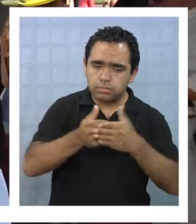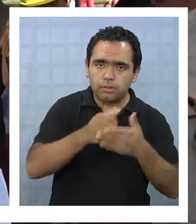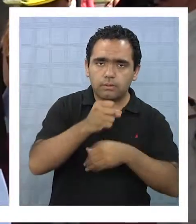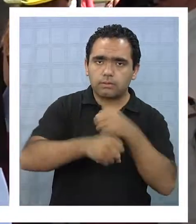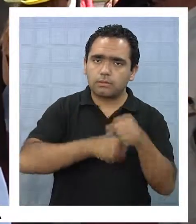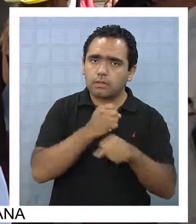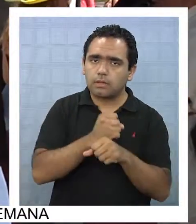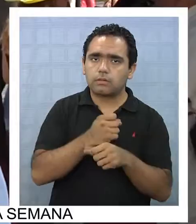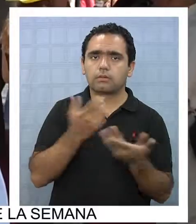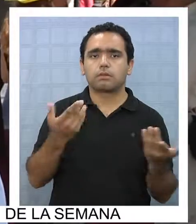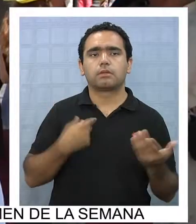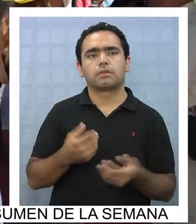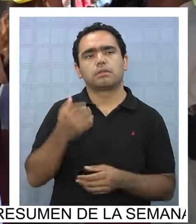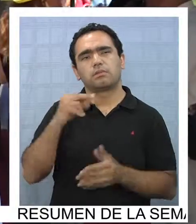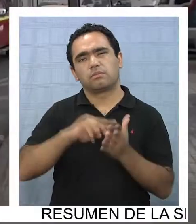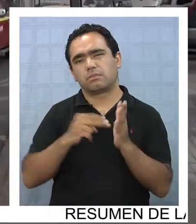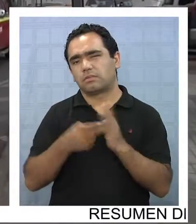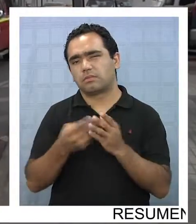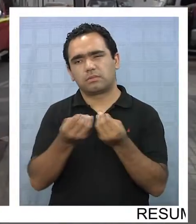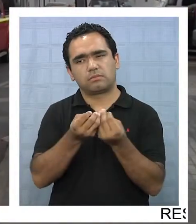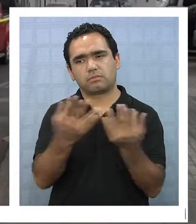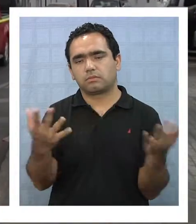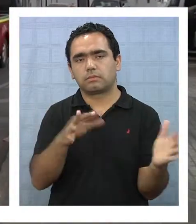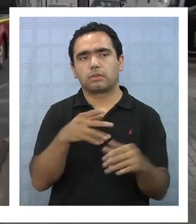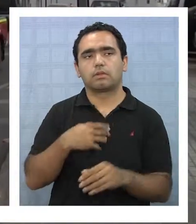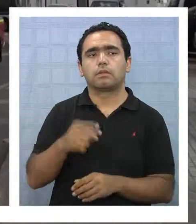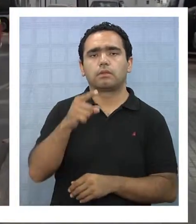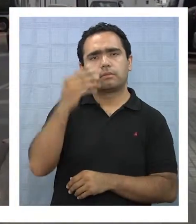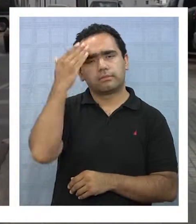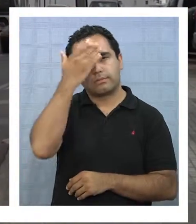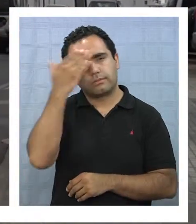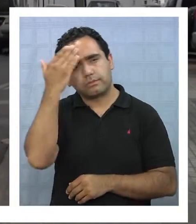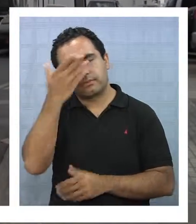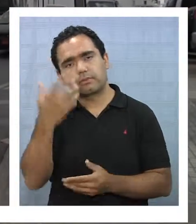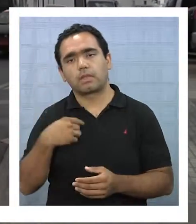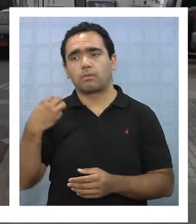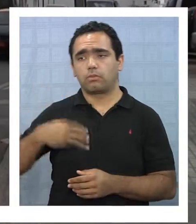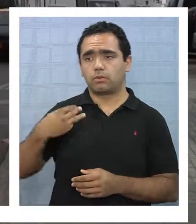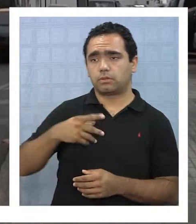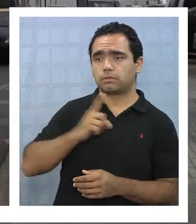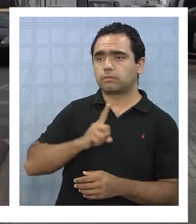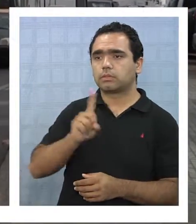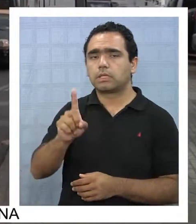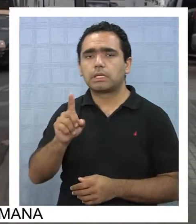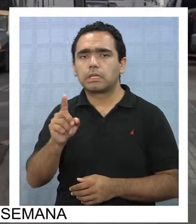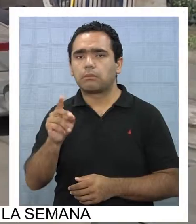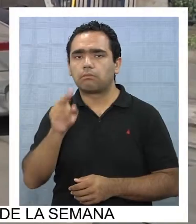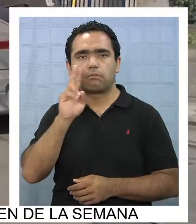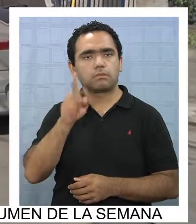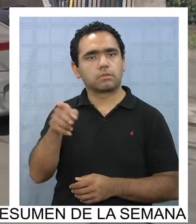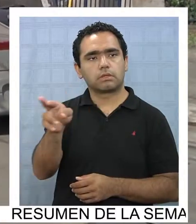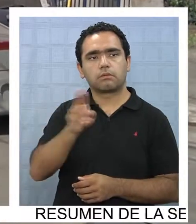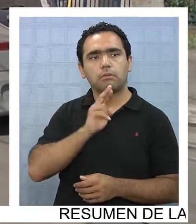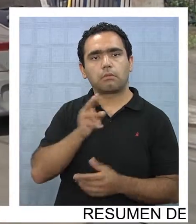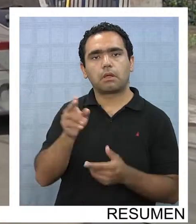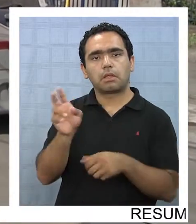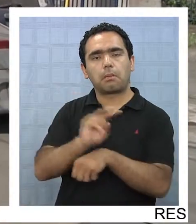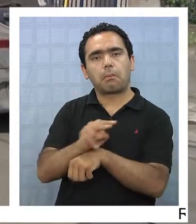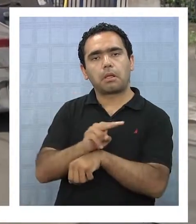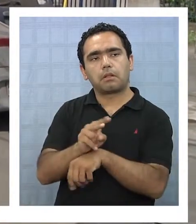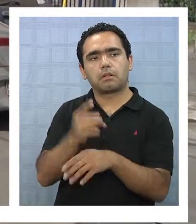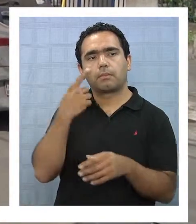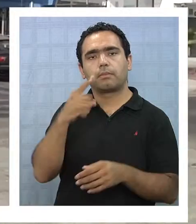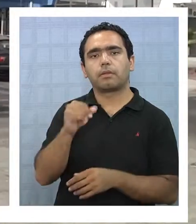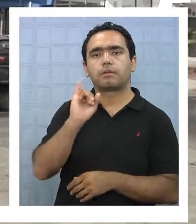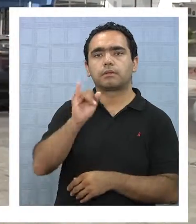poblaciones existen justamente estos problemas. La inquietud por el problema nos llevó al municipio sin encontrar respuesta en el área de inspectores,